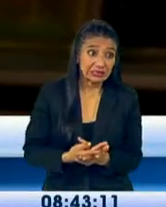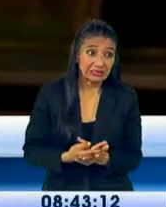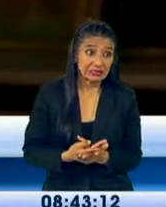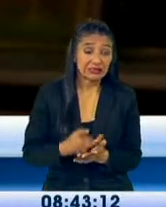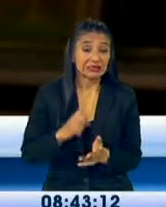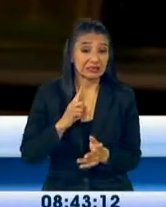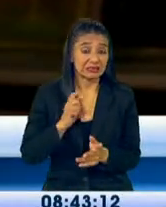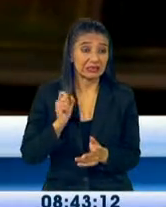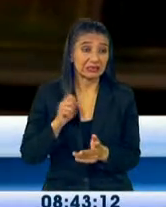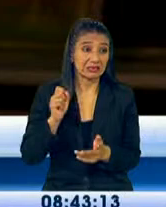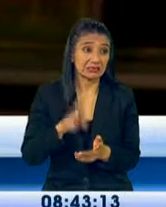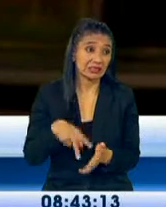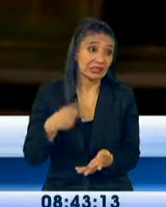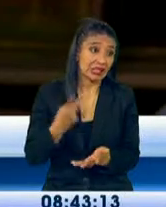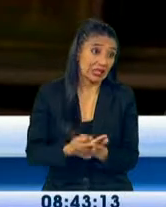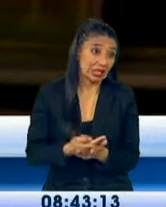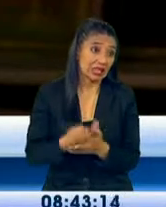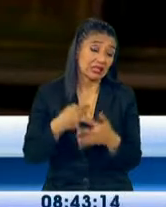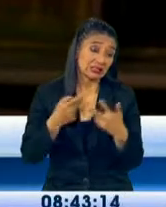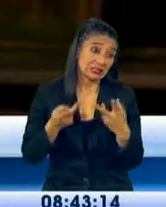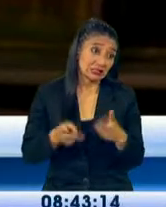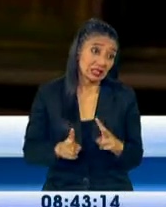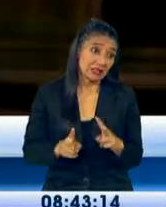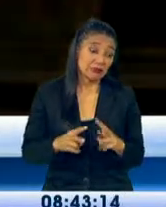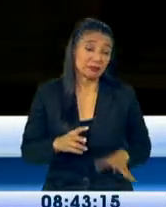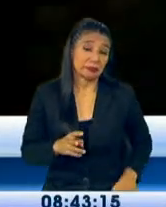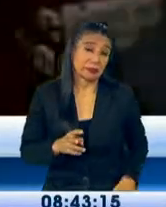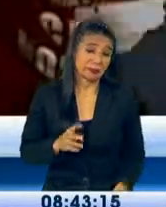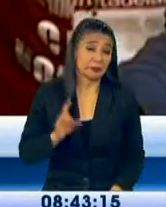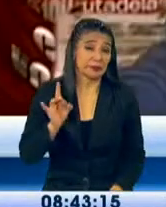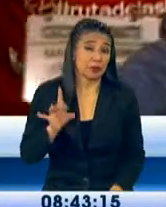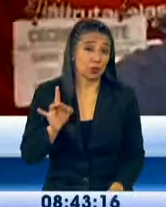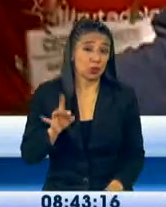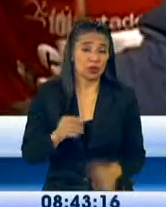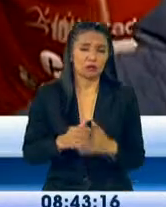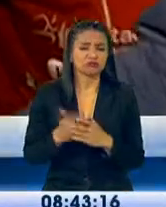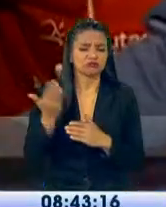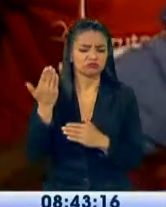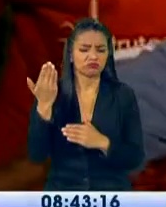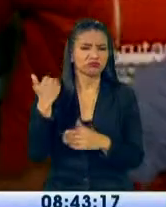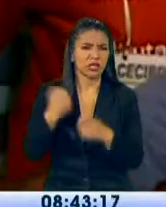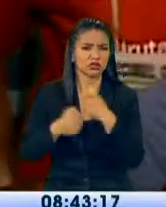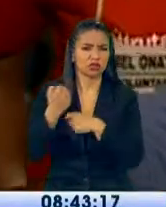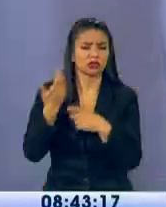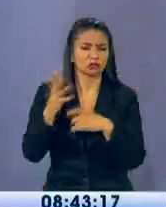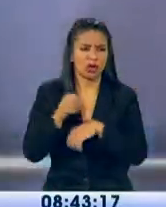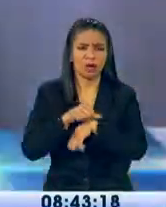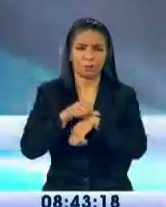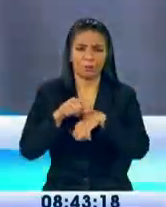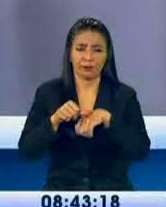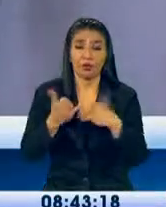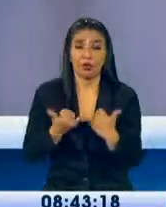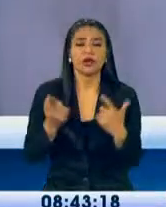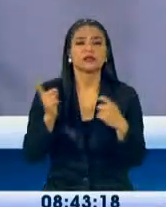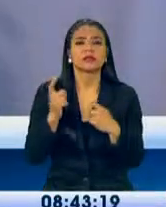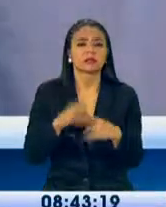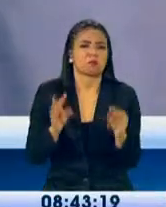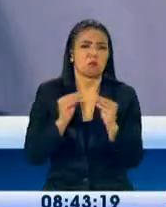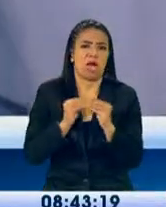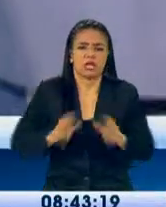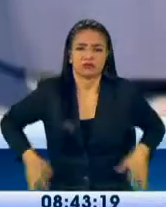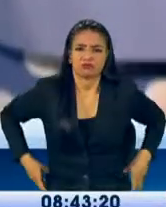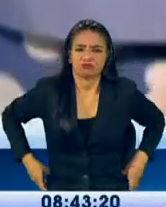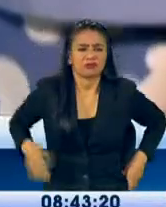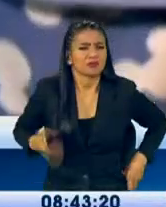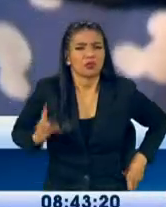golpe. De esta me pioré la pierna. Ella fue operada hace algunos años, pero ahora necesita una prótesis, pues el dolor es